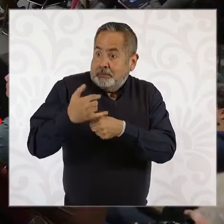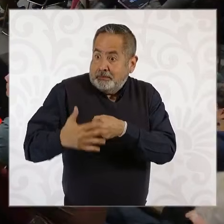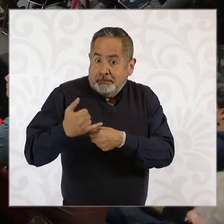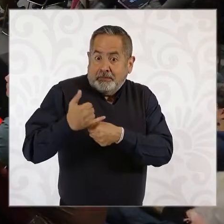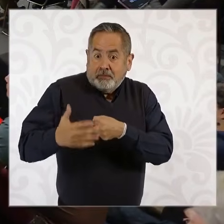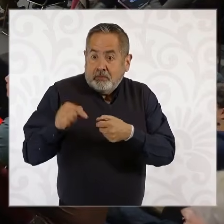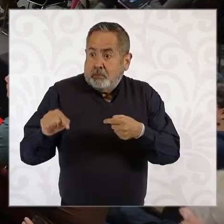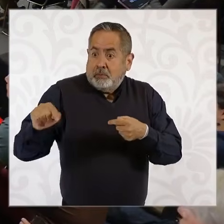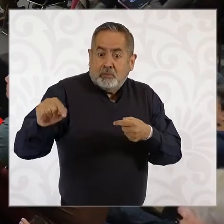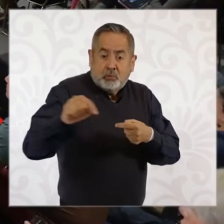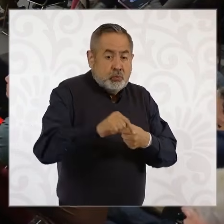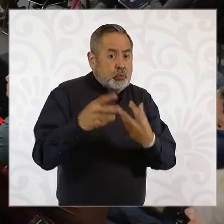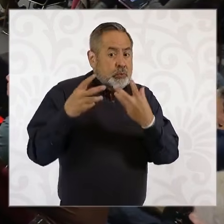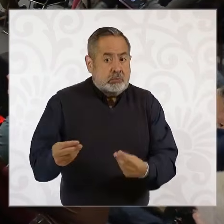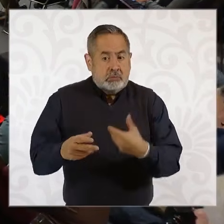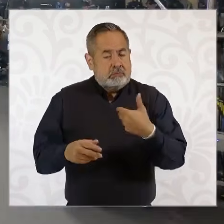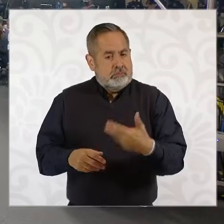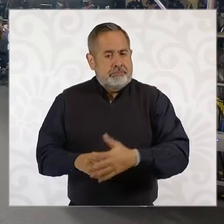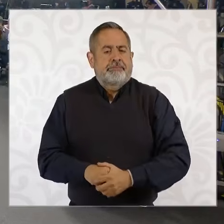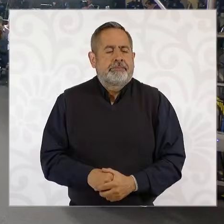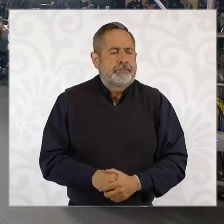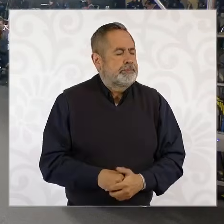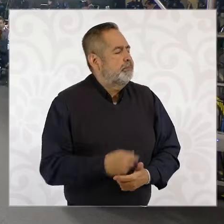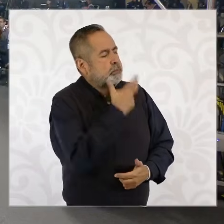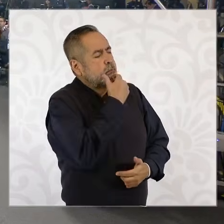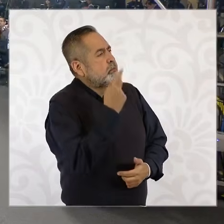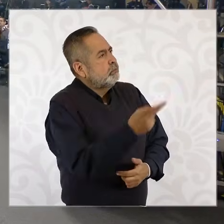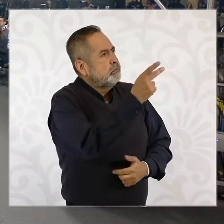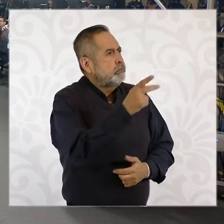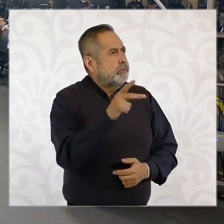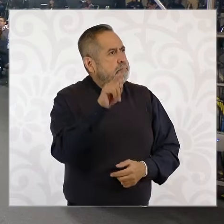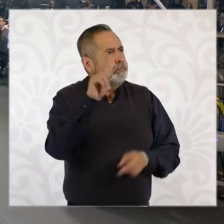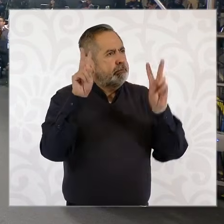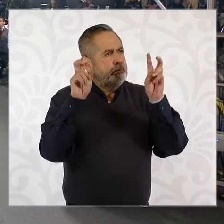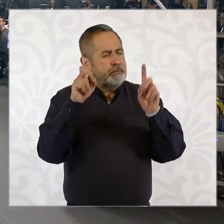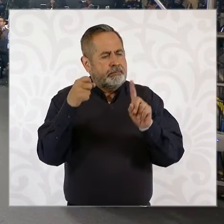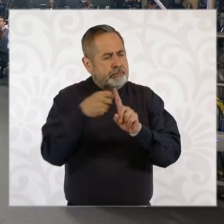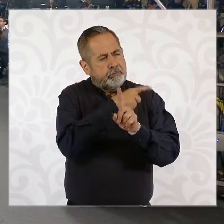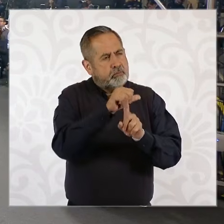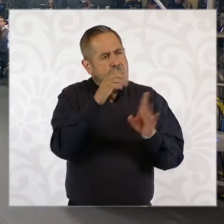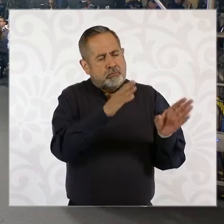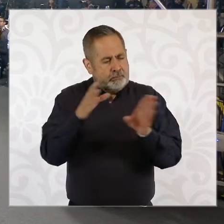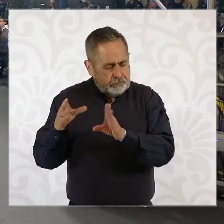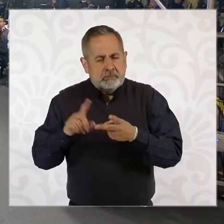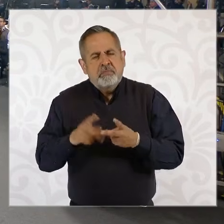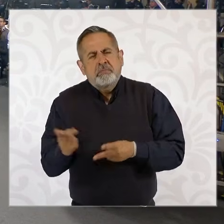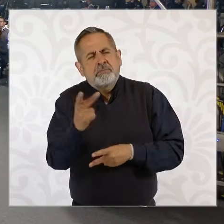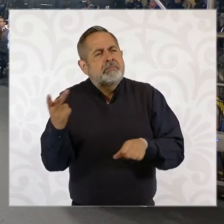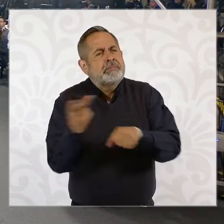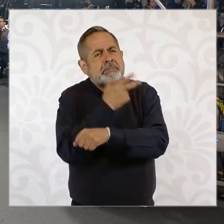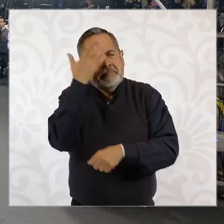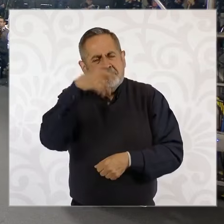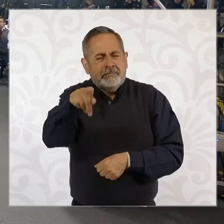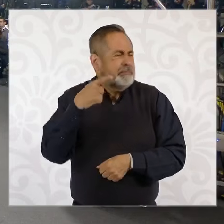Presidenta, si me permite ahora cambiar de tema, preguntarle si conoce el estatus sobre este